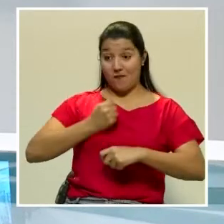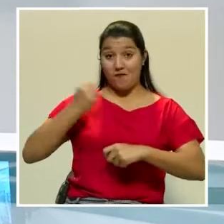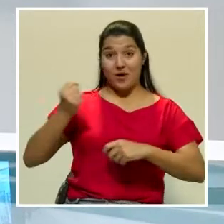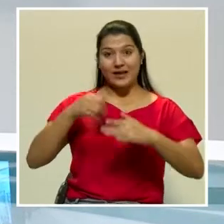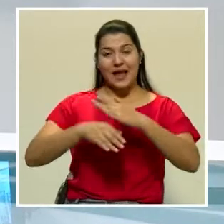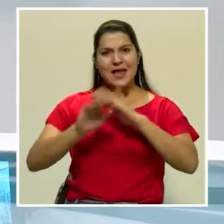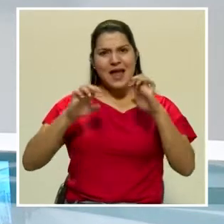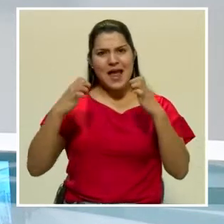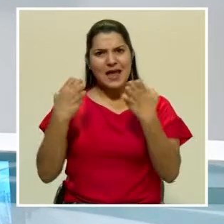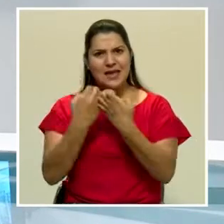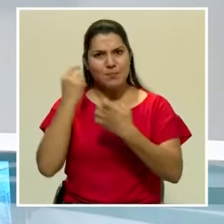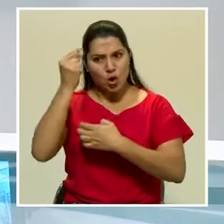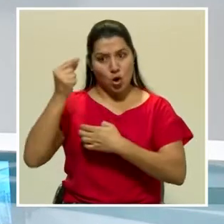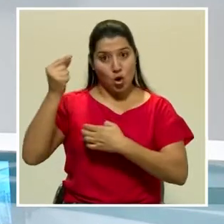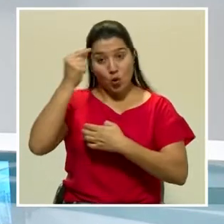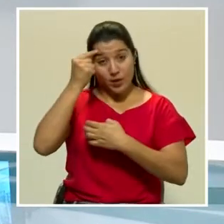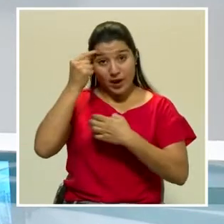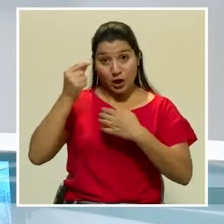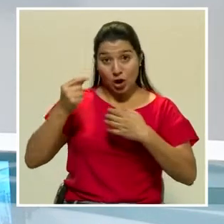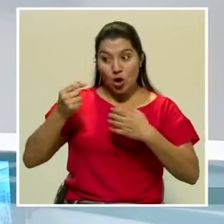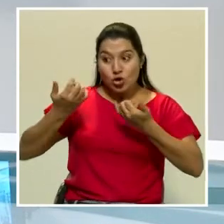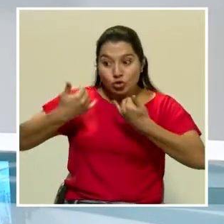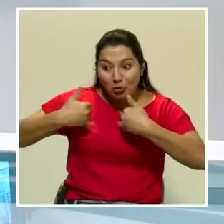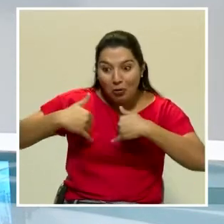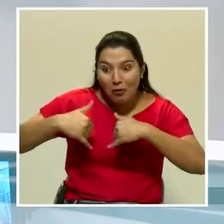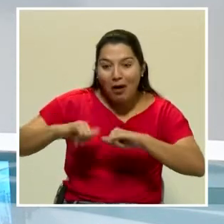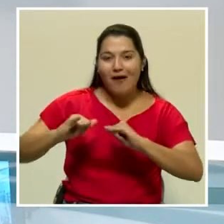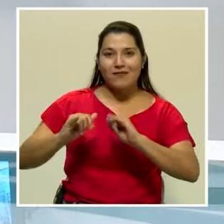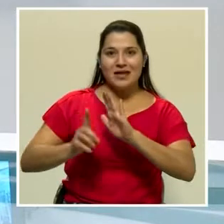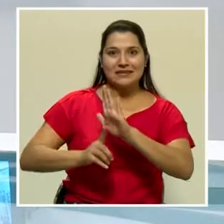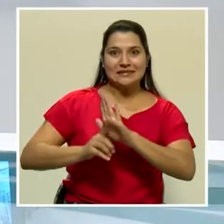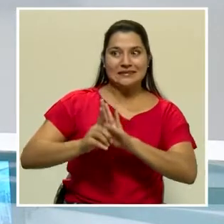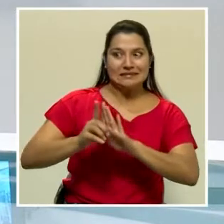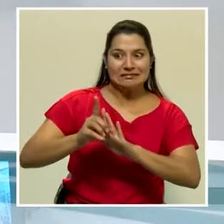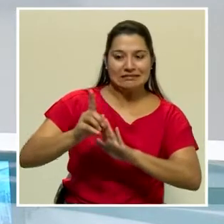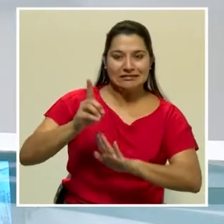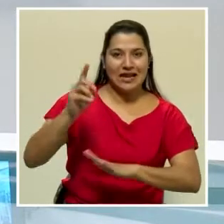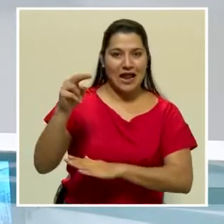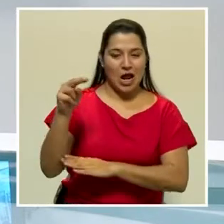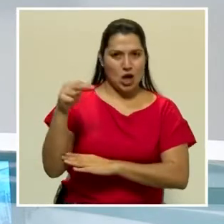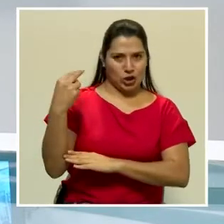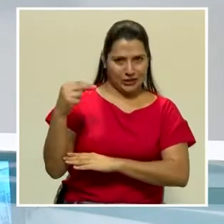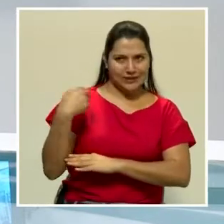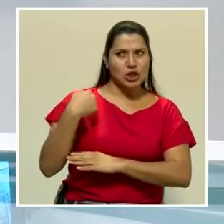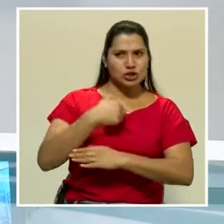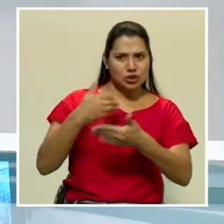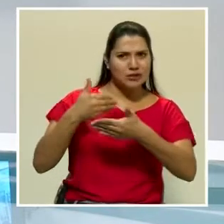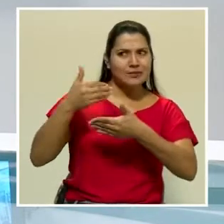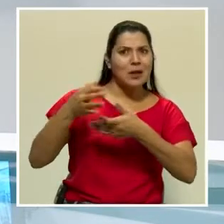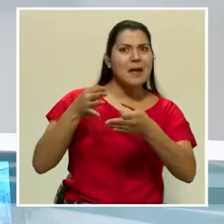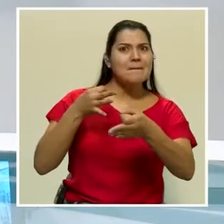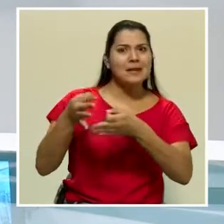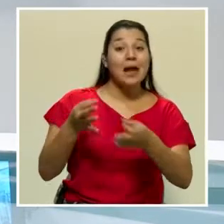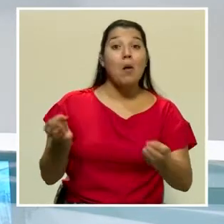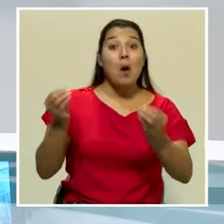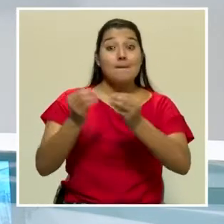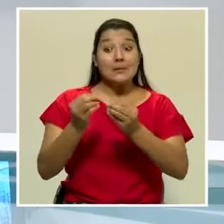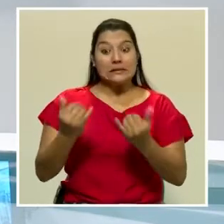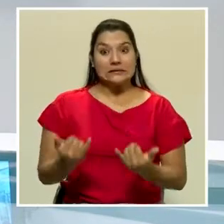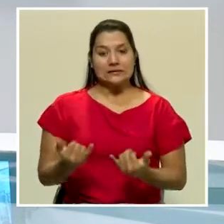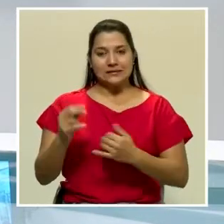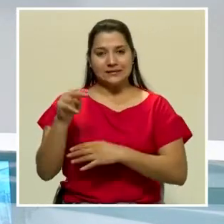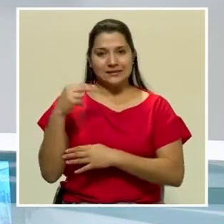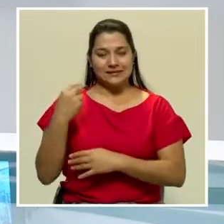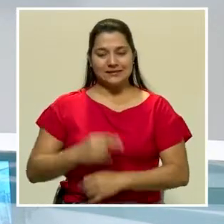es una noticia en desarrollo que iremos desarrollando y comentando más adelante durante esta edición.